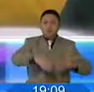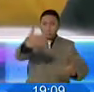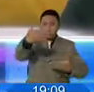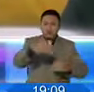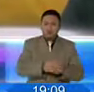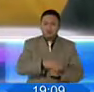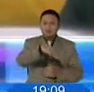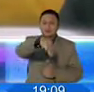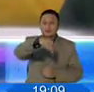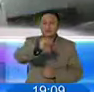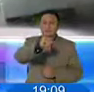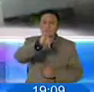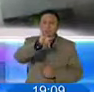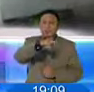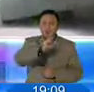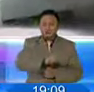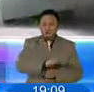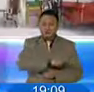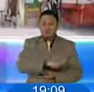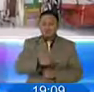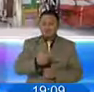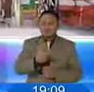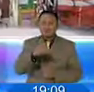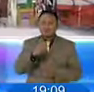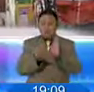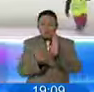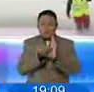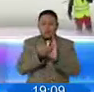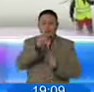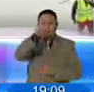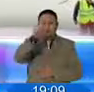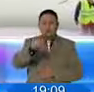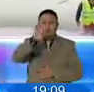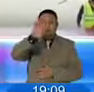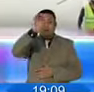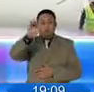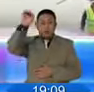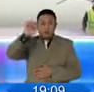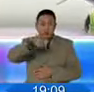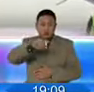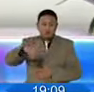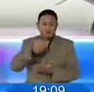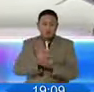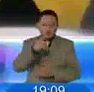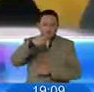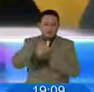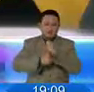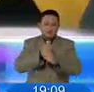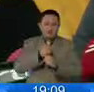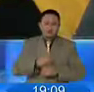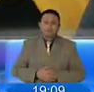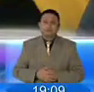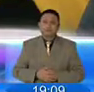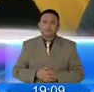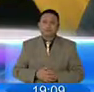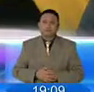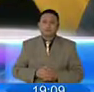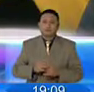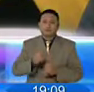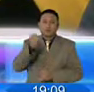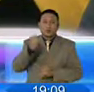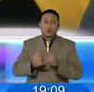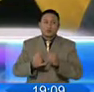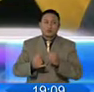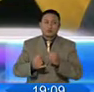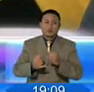Diego Martínez, quien prevé un crecimiento del 1,4% en la economía del país para este año. En el último trimestre del año pasado,